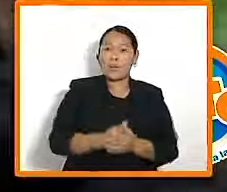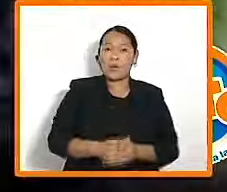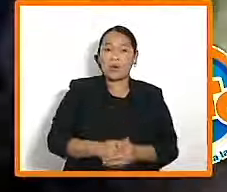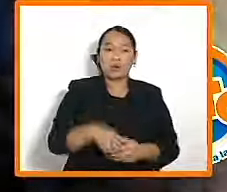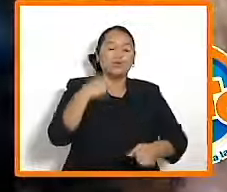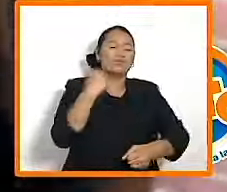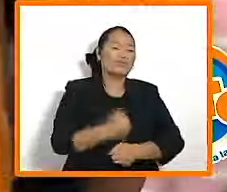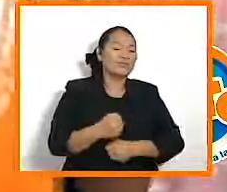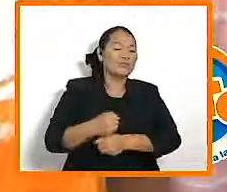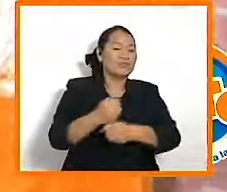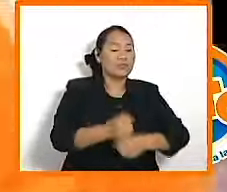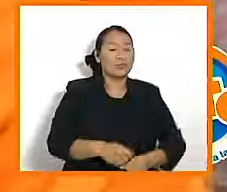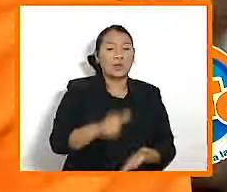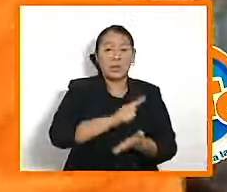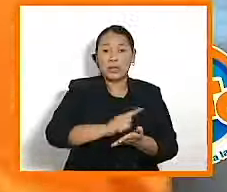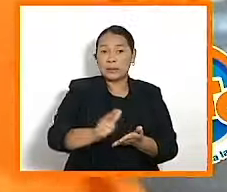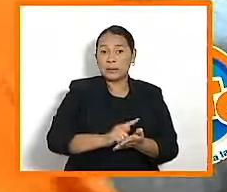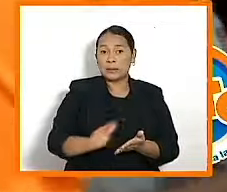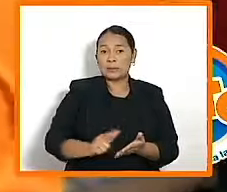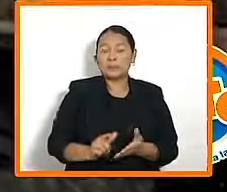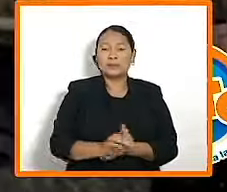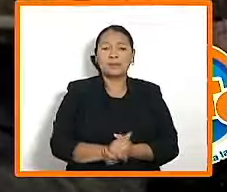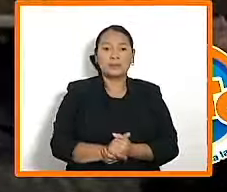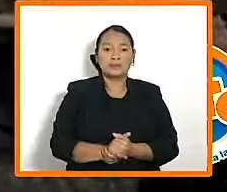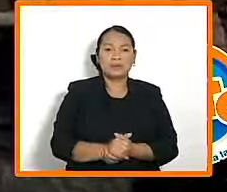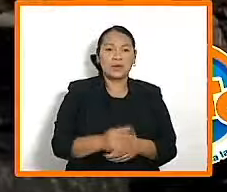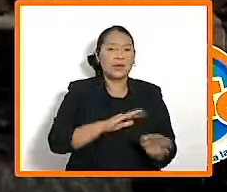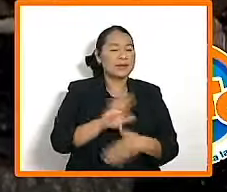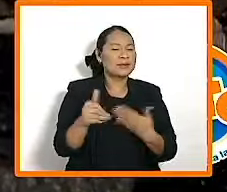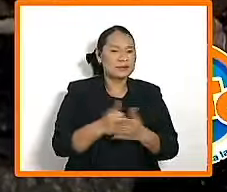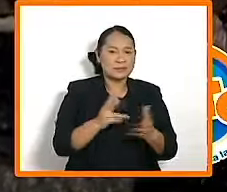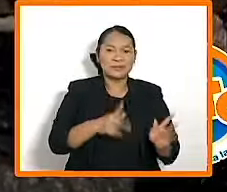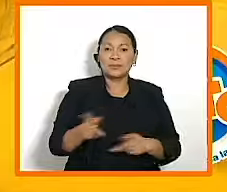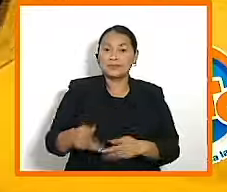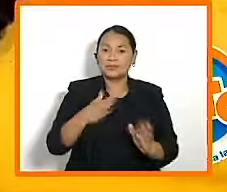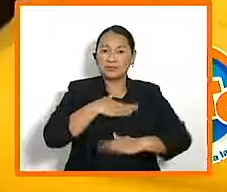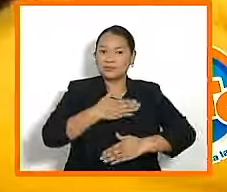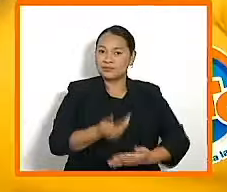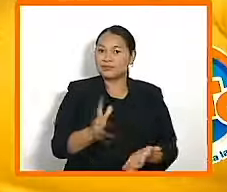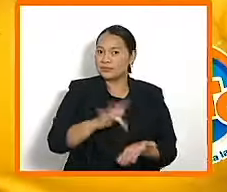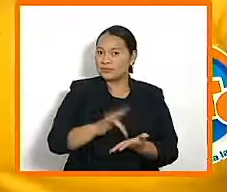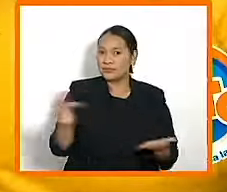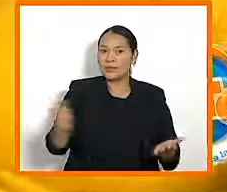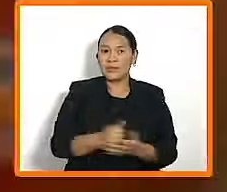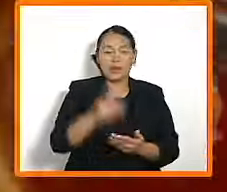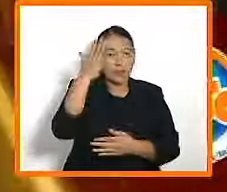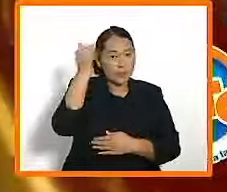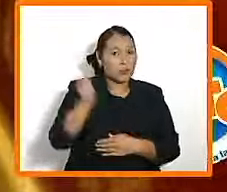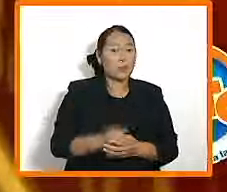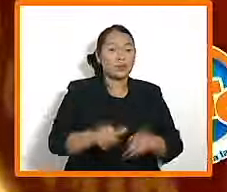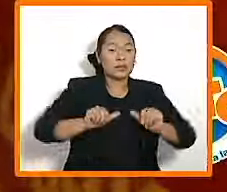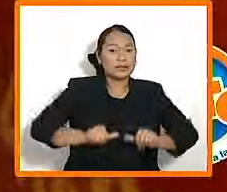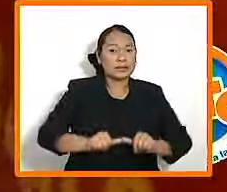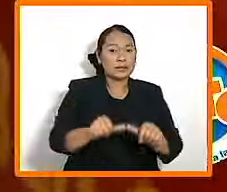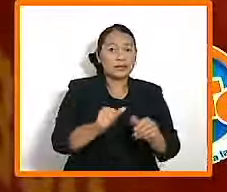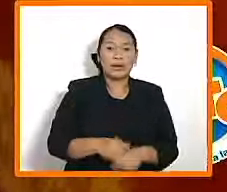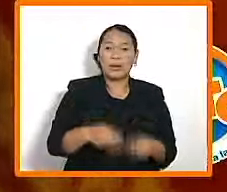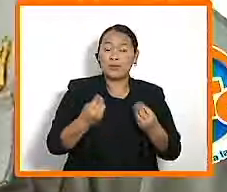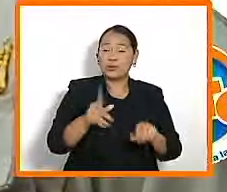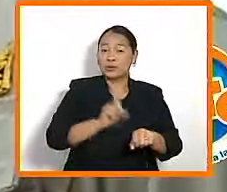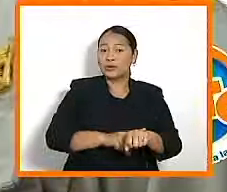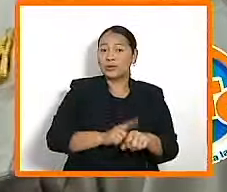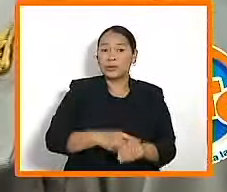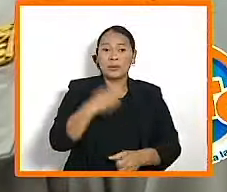mercado los presentes agradecieron el gesto ya que muchos de ellos llevaban varias horas tratando de apoyar aler cuero de